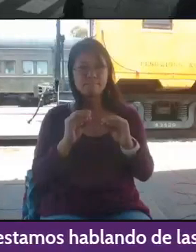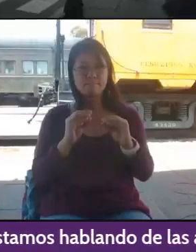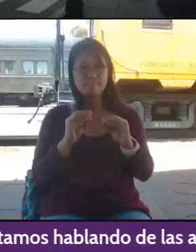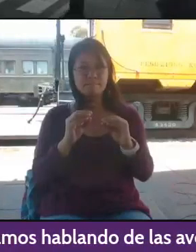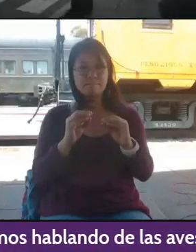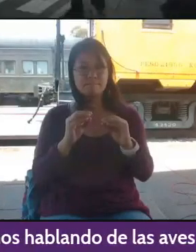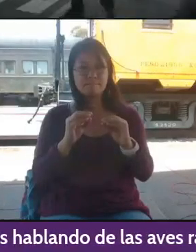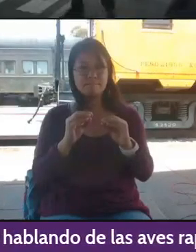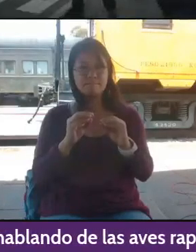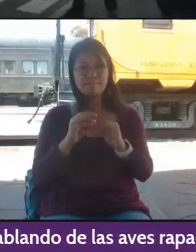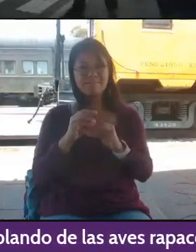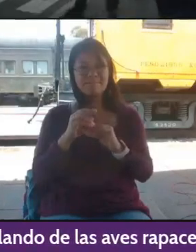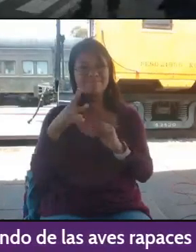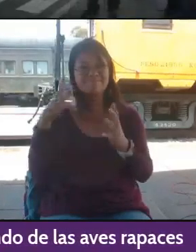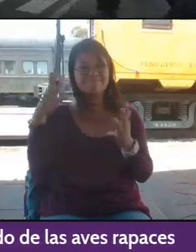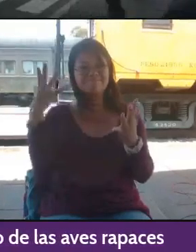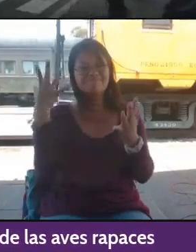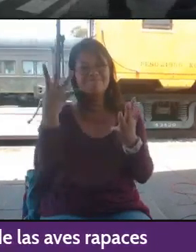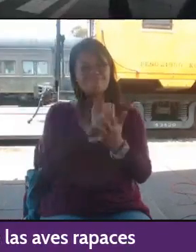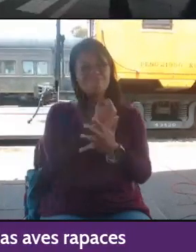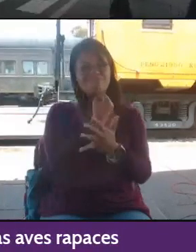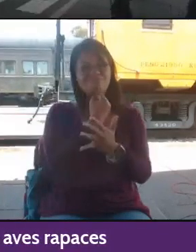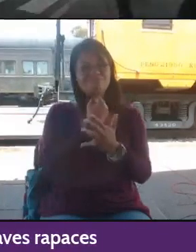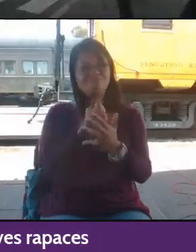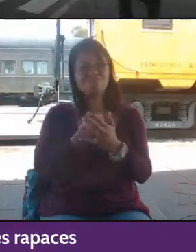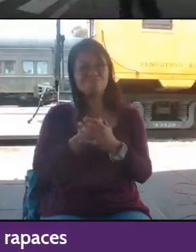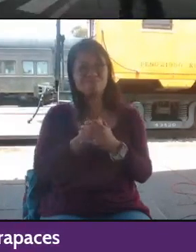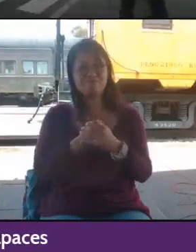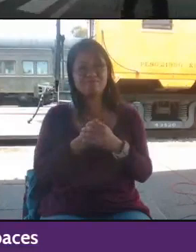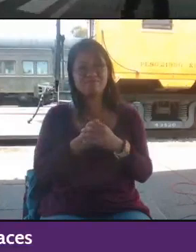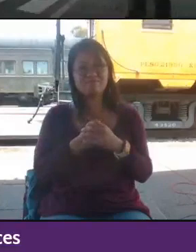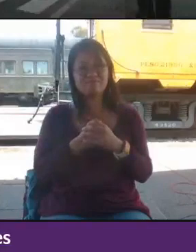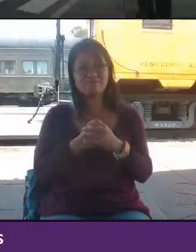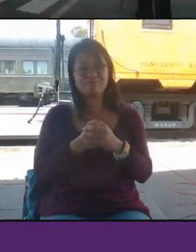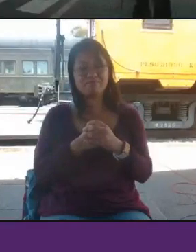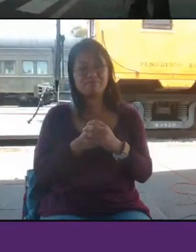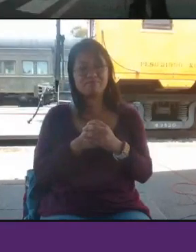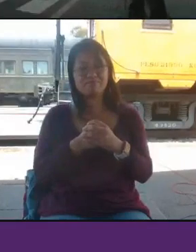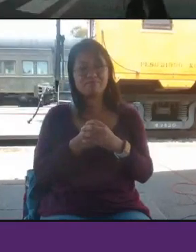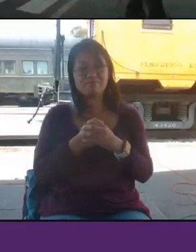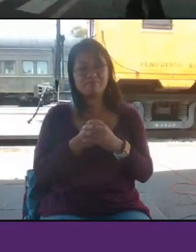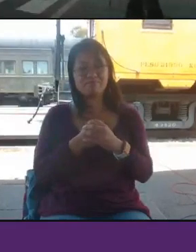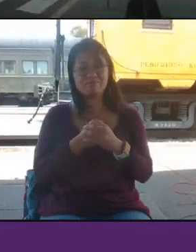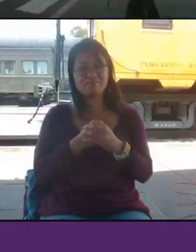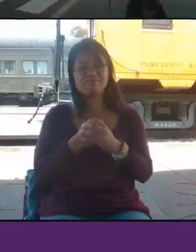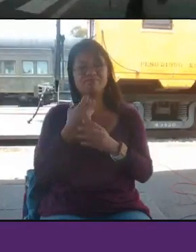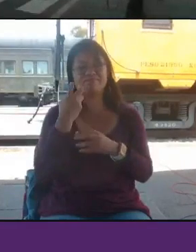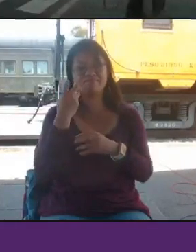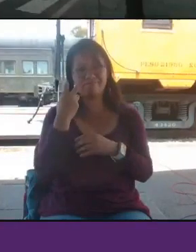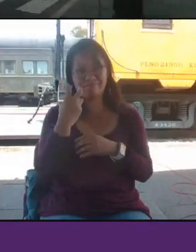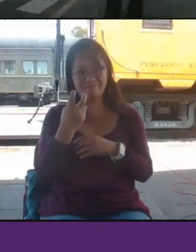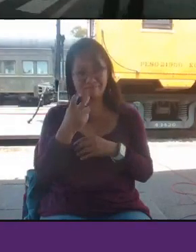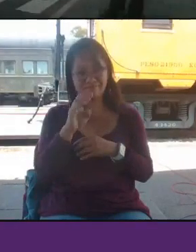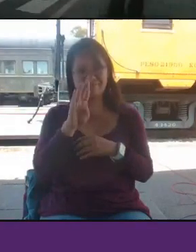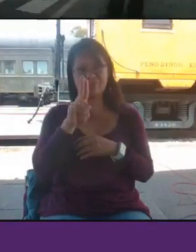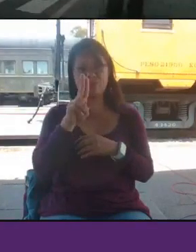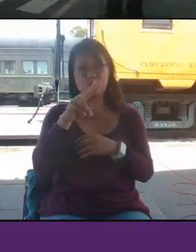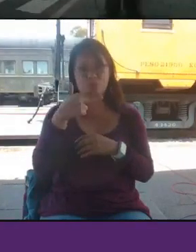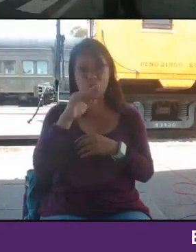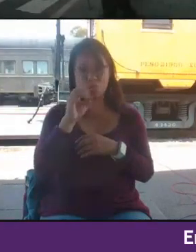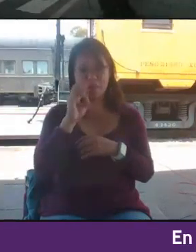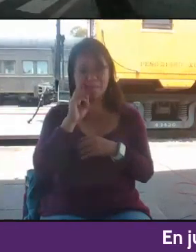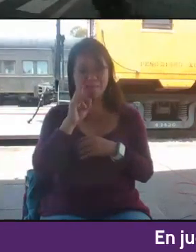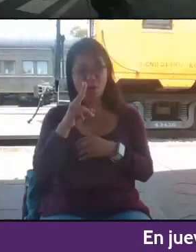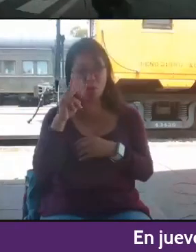Un búho haciendo uso pleno de esas ventajas que le dio el pasar desapercibido, el tener una mejor